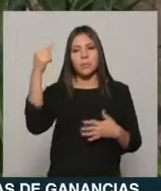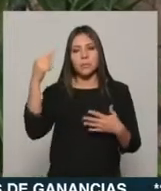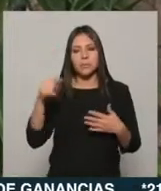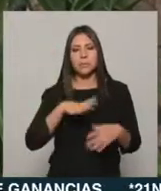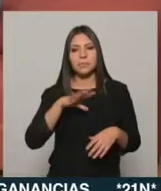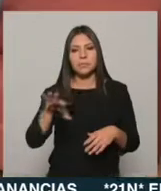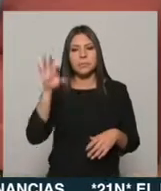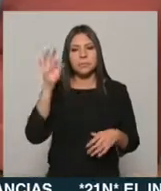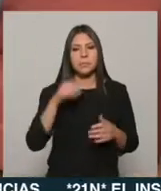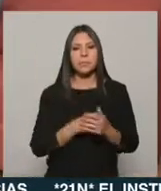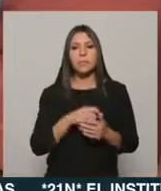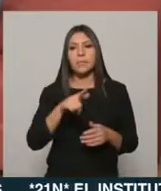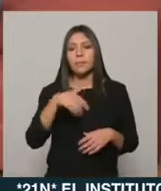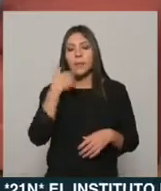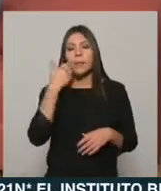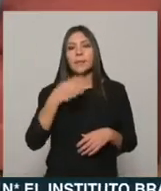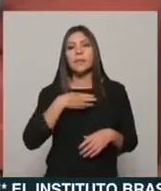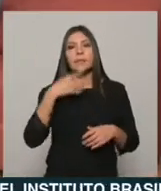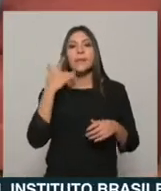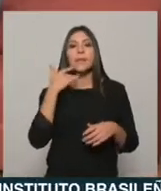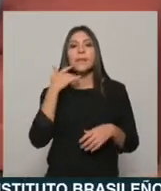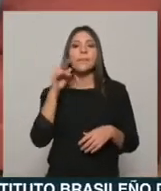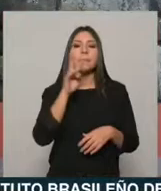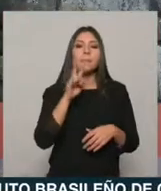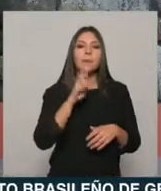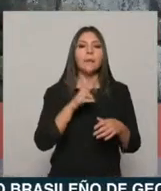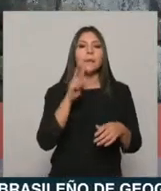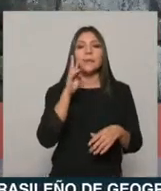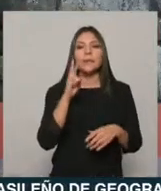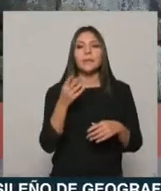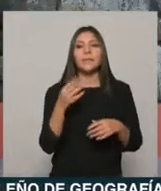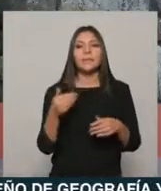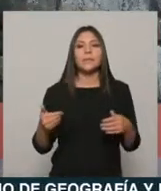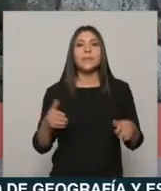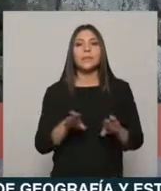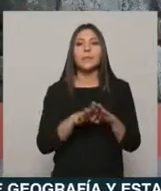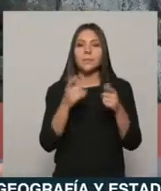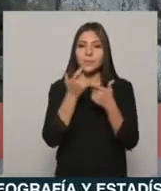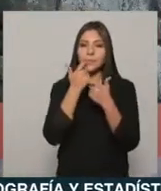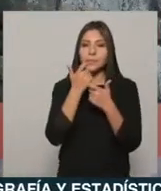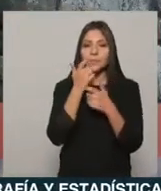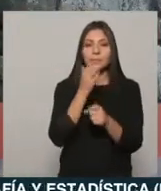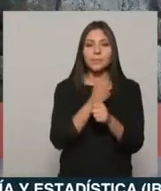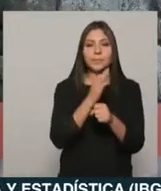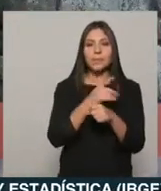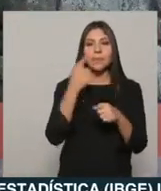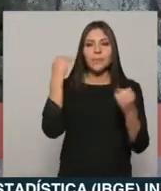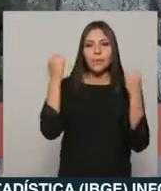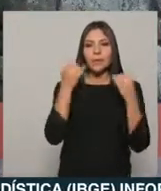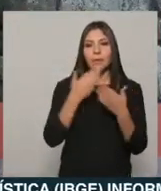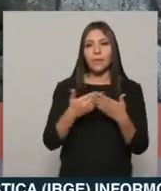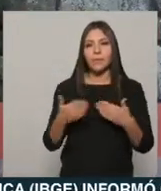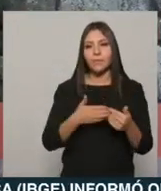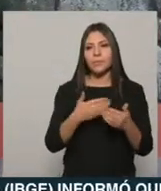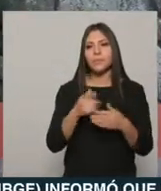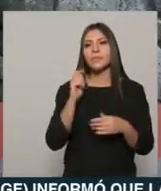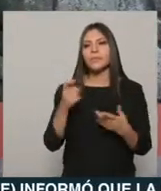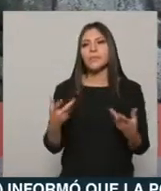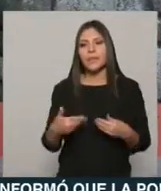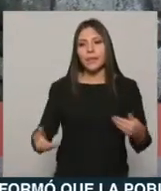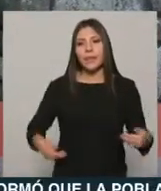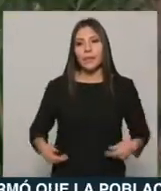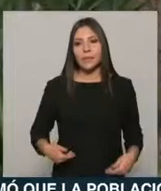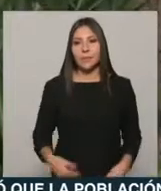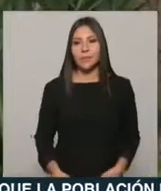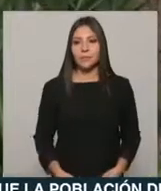la invitación si queremos pasar una buena noche de viernes acompañados de un momento de comedia, un momento de humor reflexionando temas de actualidad, pues qué mejor que hacerlo en el teatro. Sí,